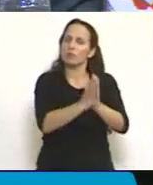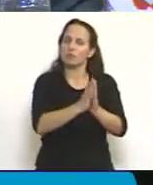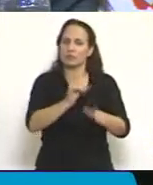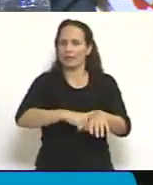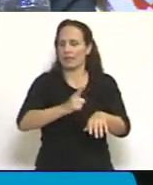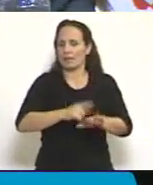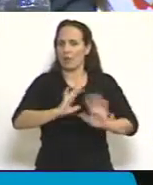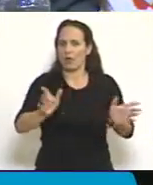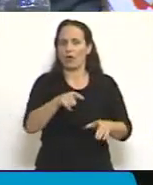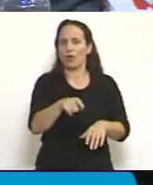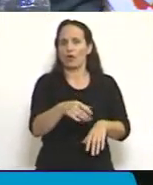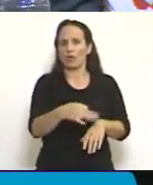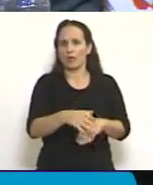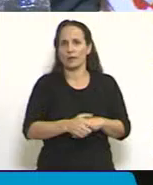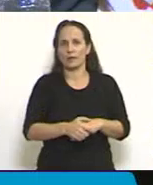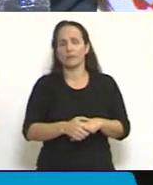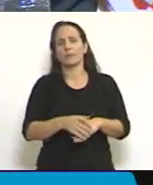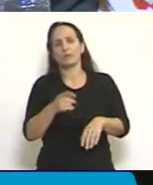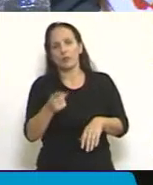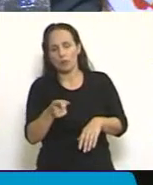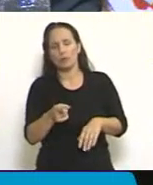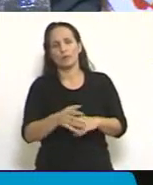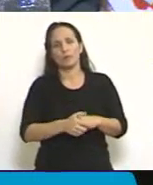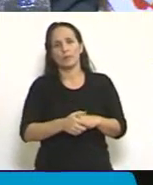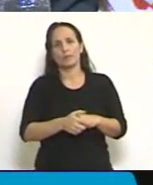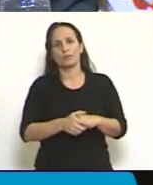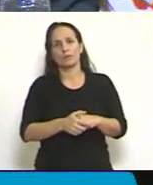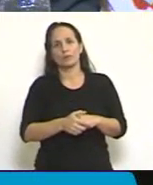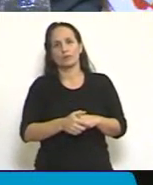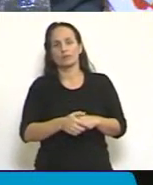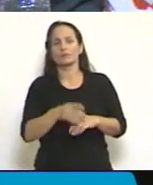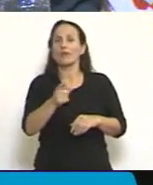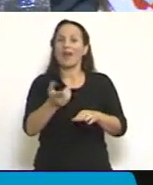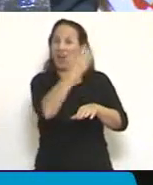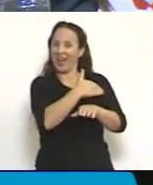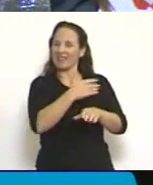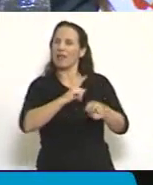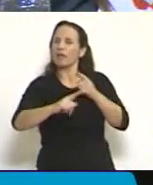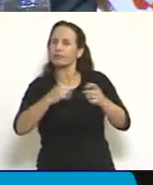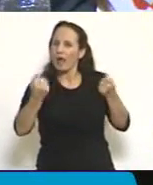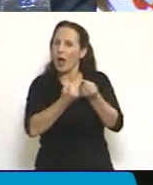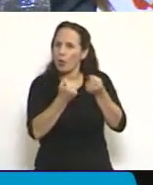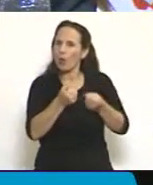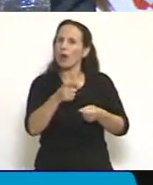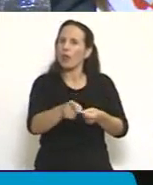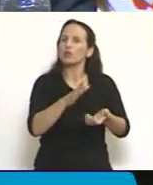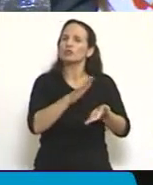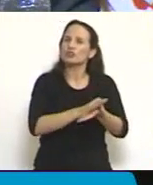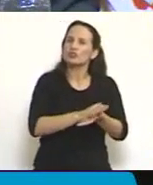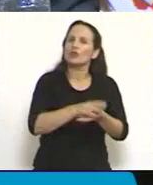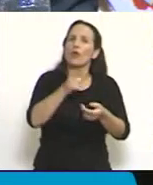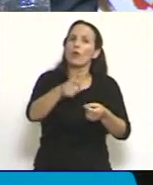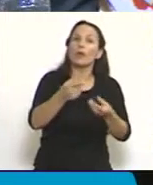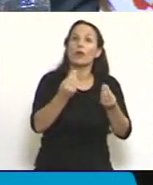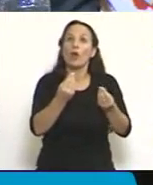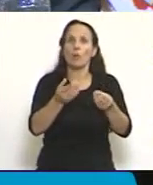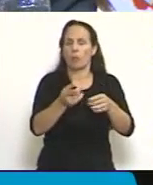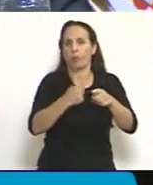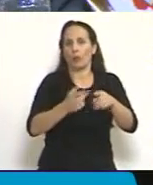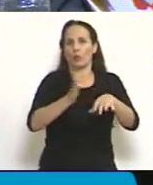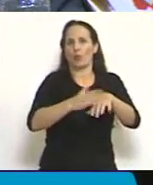por la propia Auditoría General de la Nación, por el destino, concretamente, por ejemplo, en materia de electricidad, que se ha